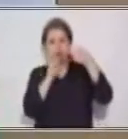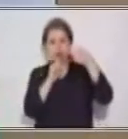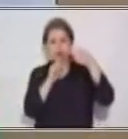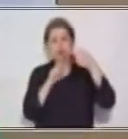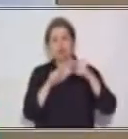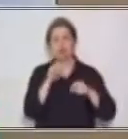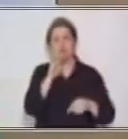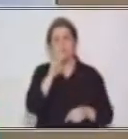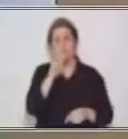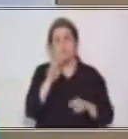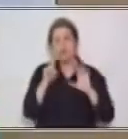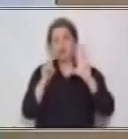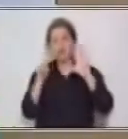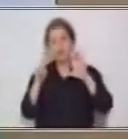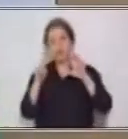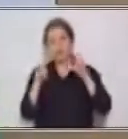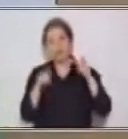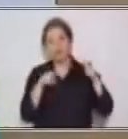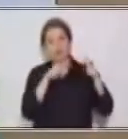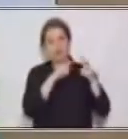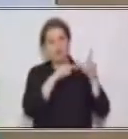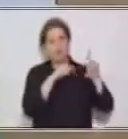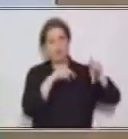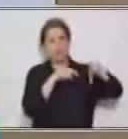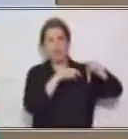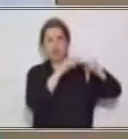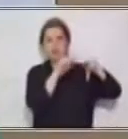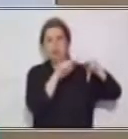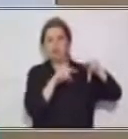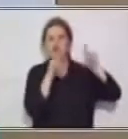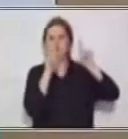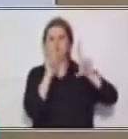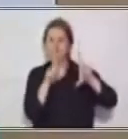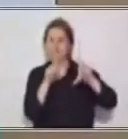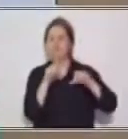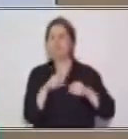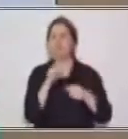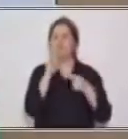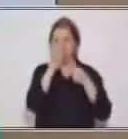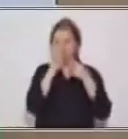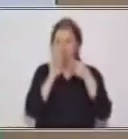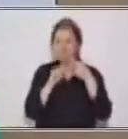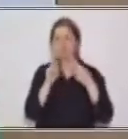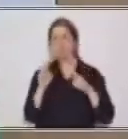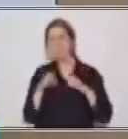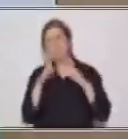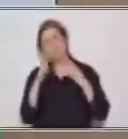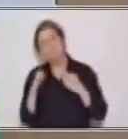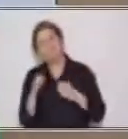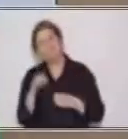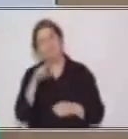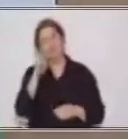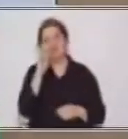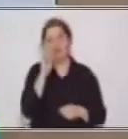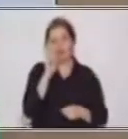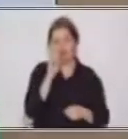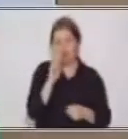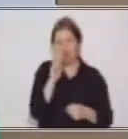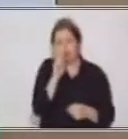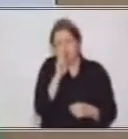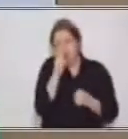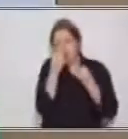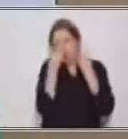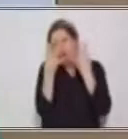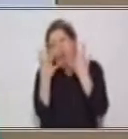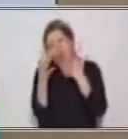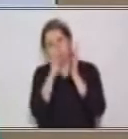6. ¿Compró 6 naranjas? No, 6 manos. ¿Cuántas naranjas tiene una mano? A ver si